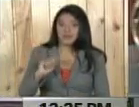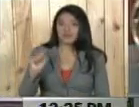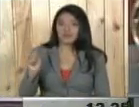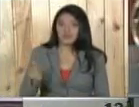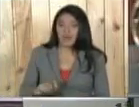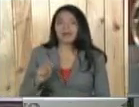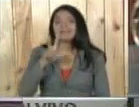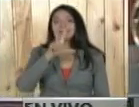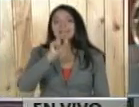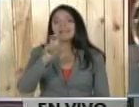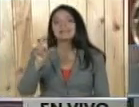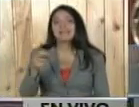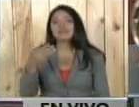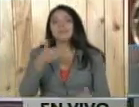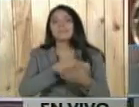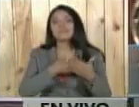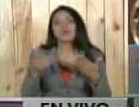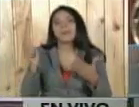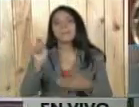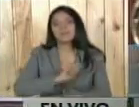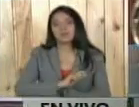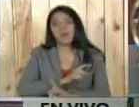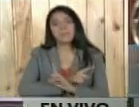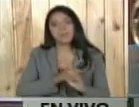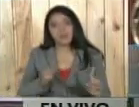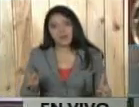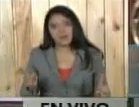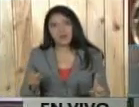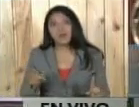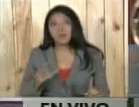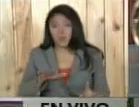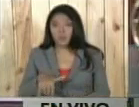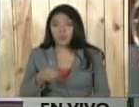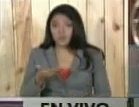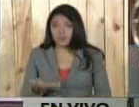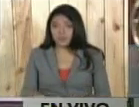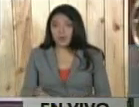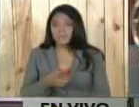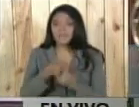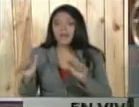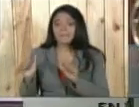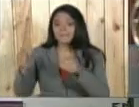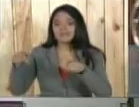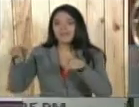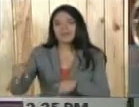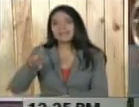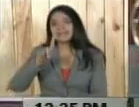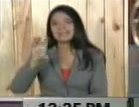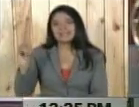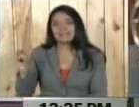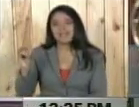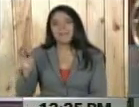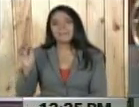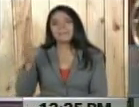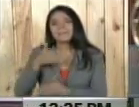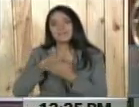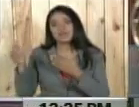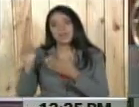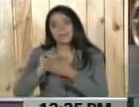millones mensuales. Cuando hemos podido. El año arrancamos con 100 millones mensuales.